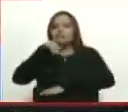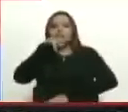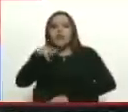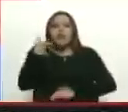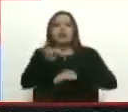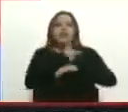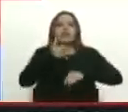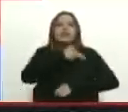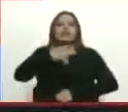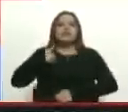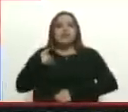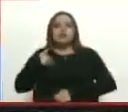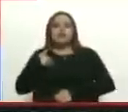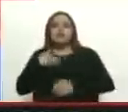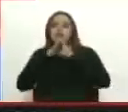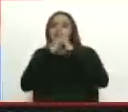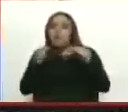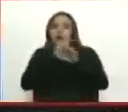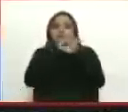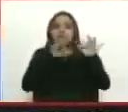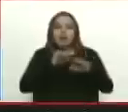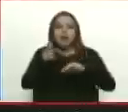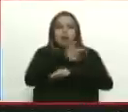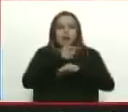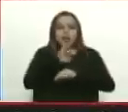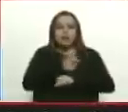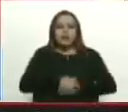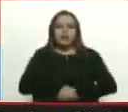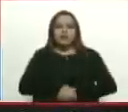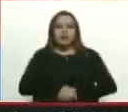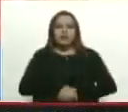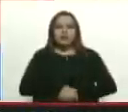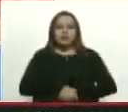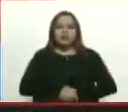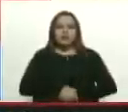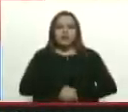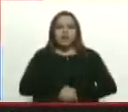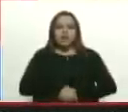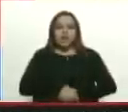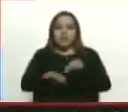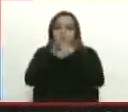gobierno nacional por todas las vías, el gobierno, cuando digo gobierno, es el gobierno, la estructura de